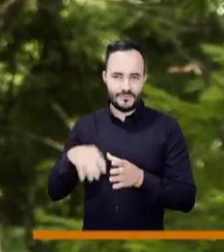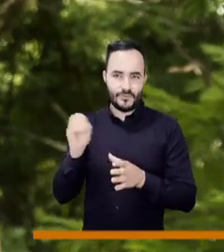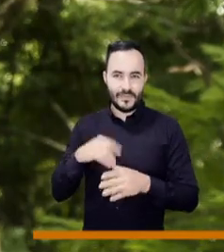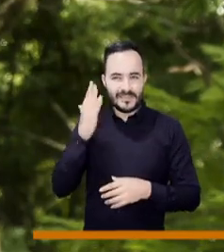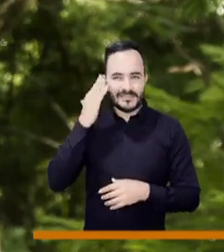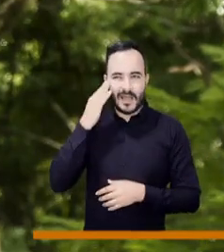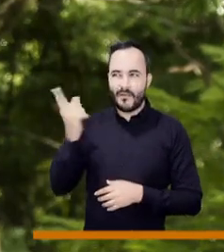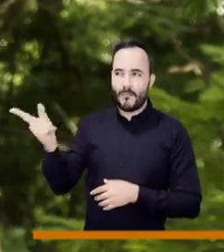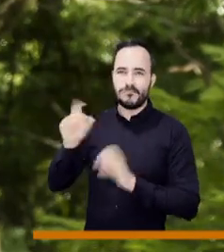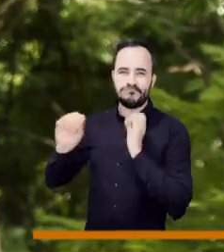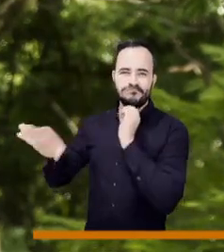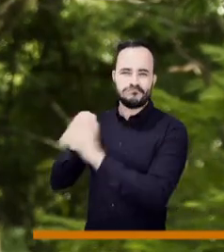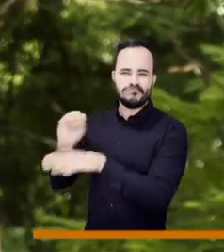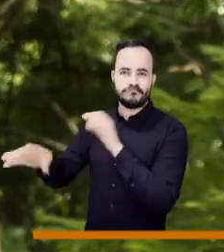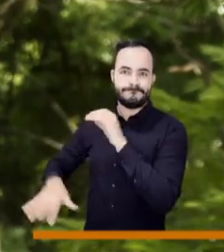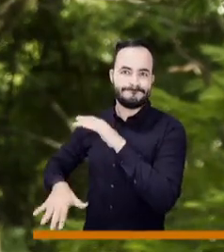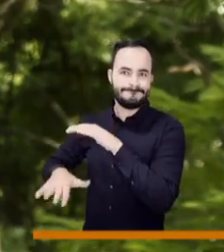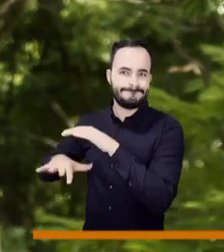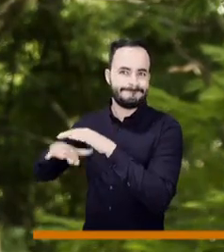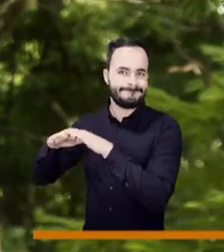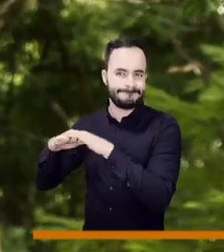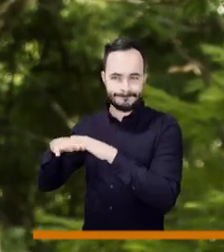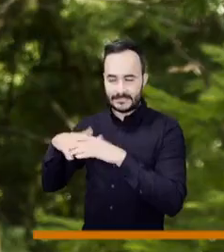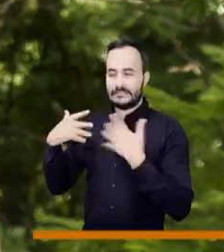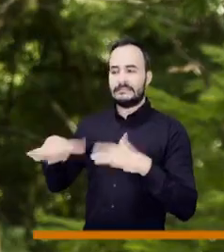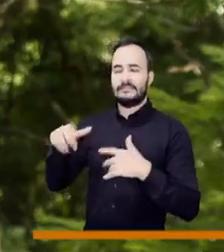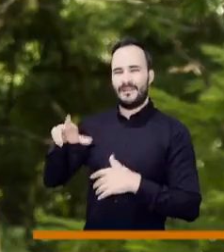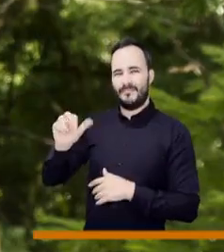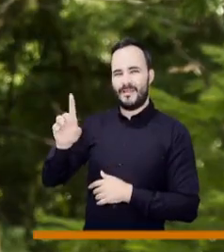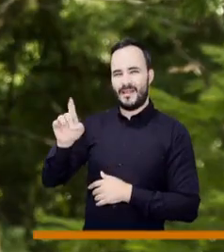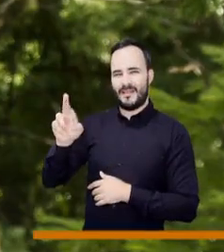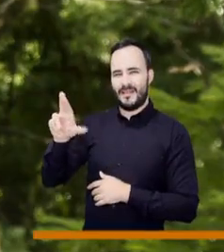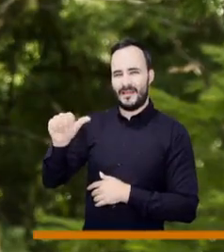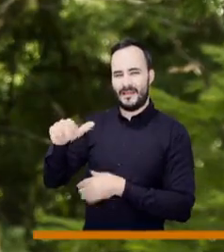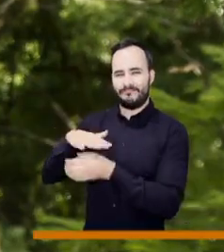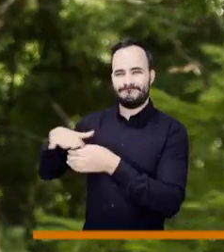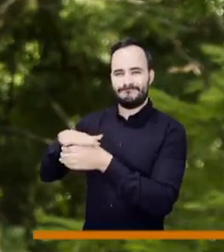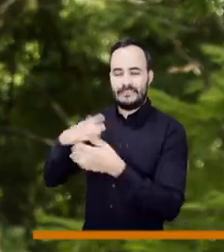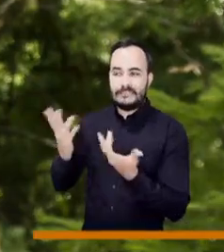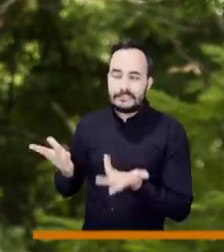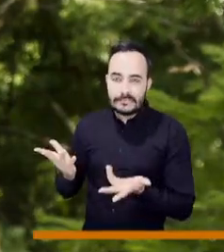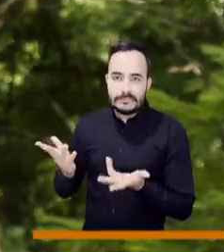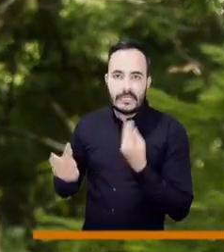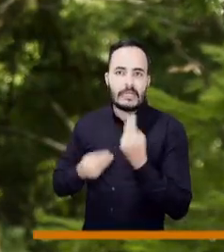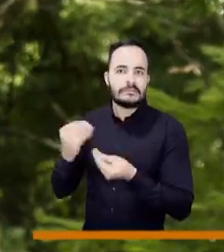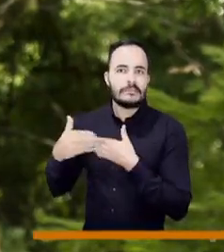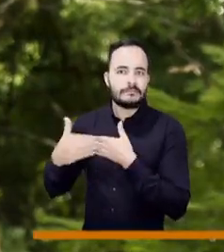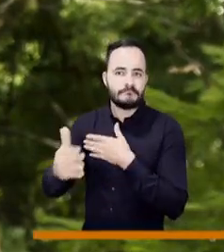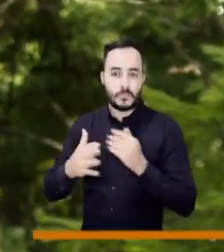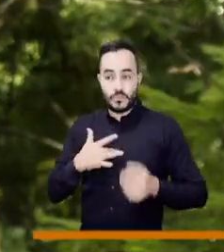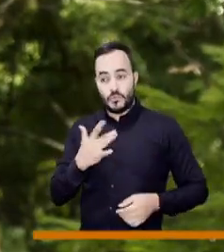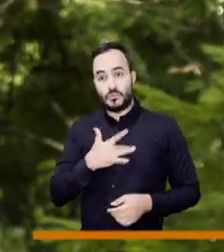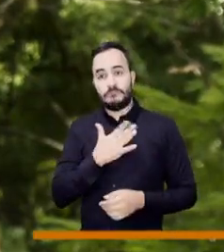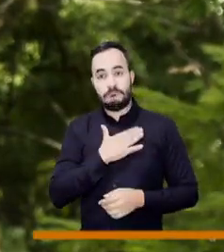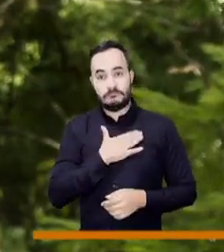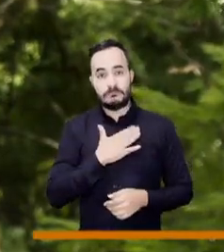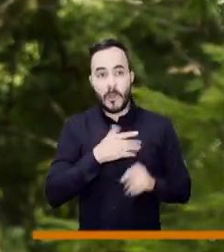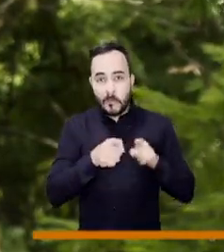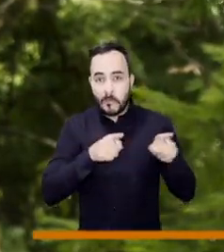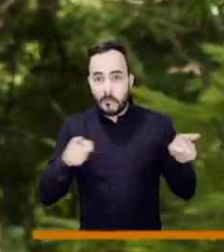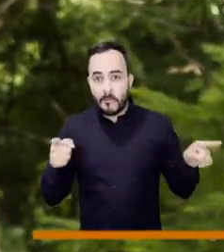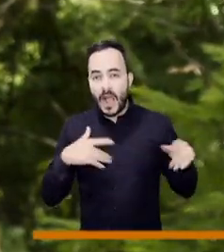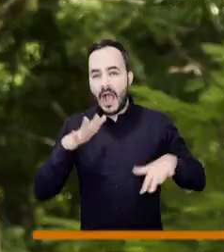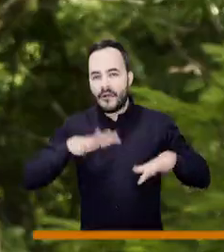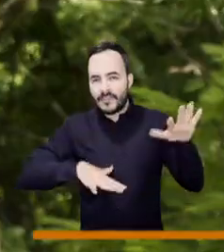del vaso Altair en la pradera, el manejo de los desechos, la separación desde el origen. Yo creería que en muchas partes,